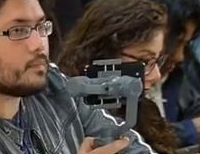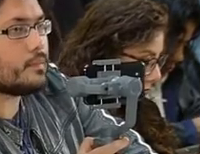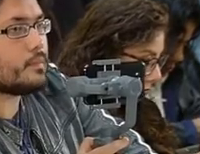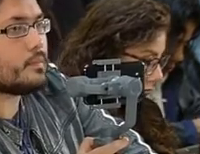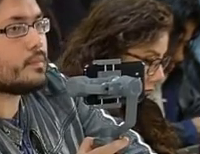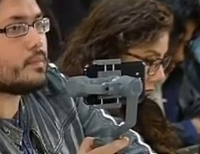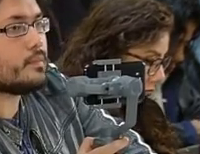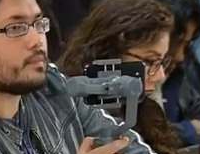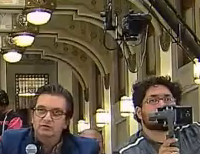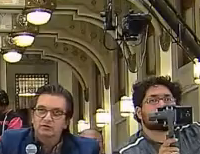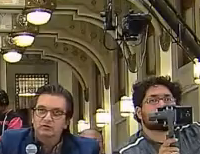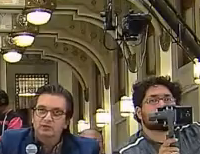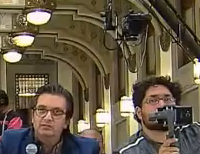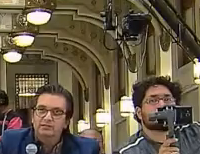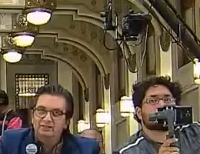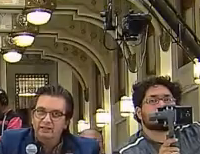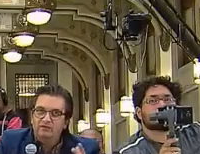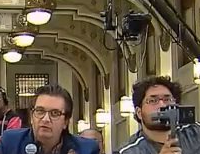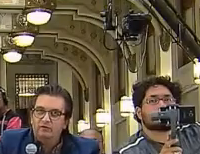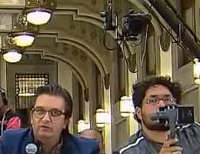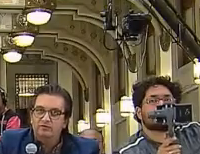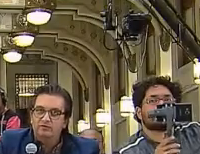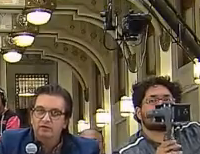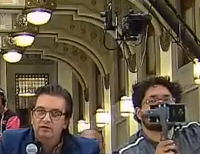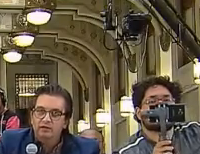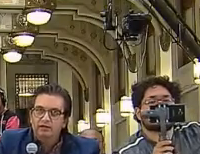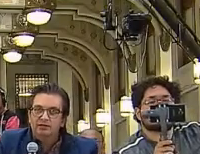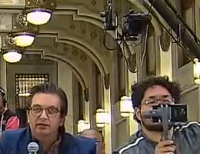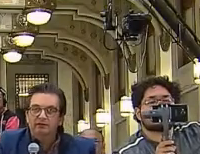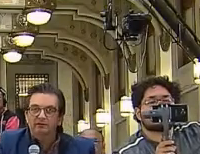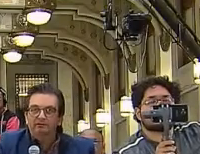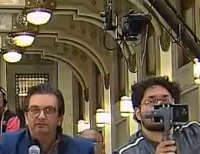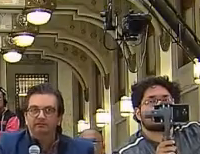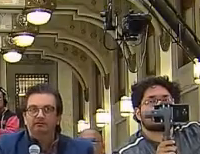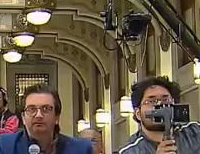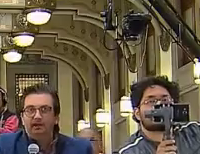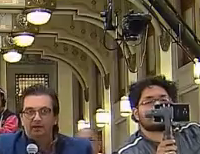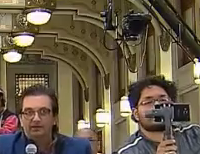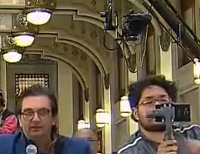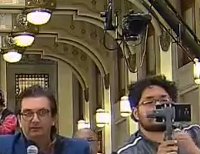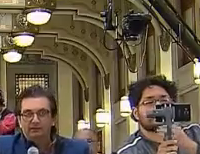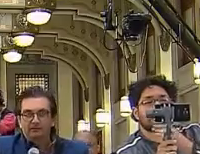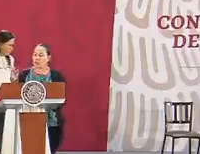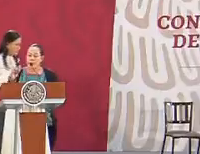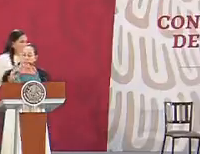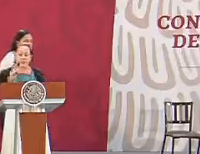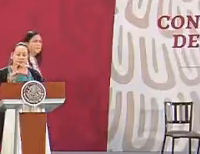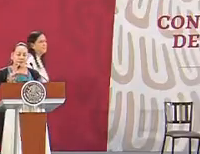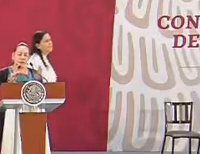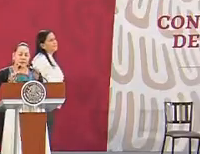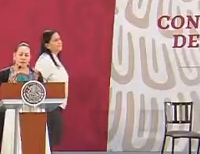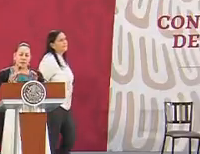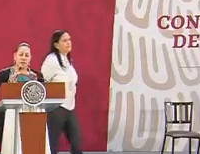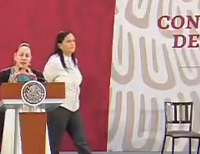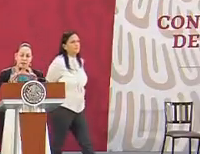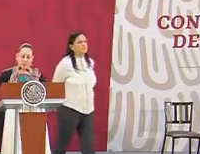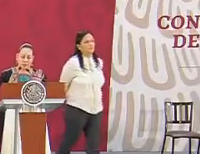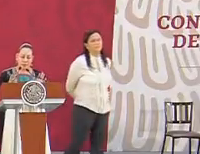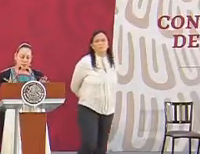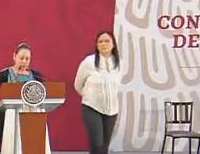candidatura independiente en 2017. ¿Tienen información en ese sentido? Gracias. Bueno,